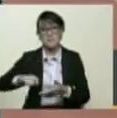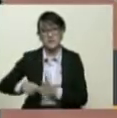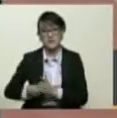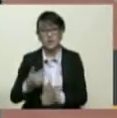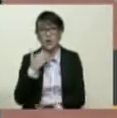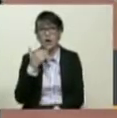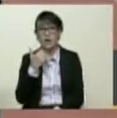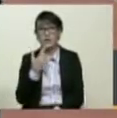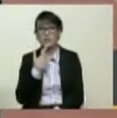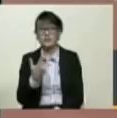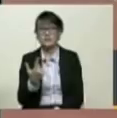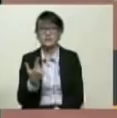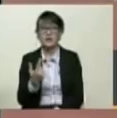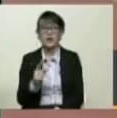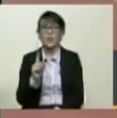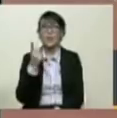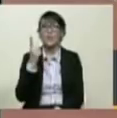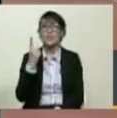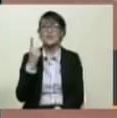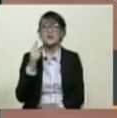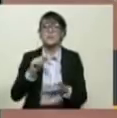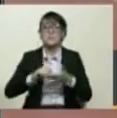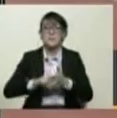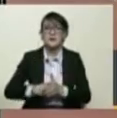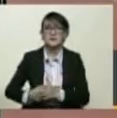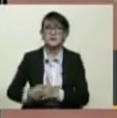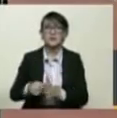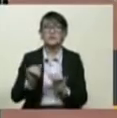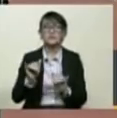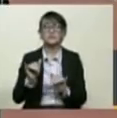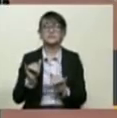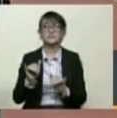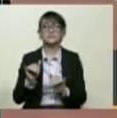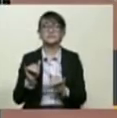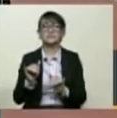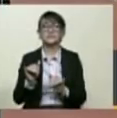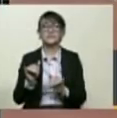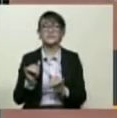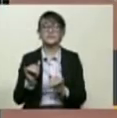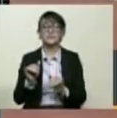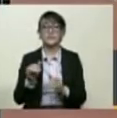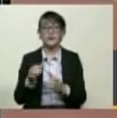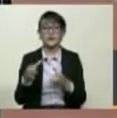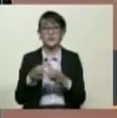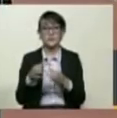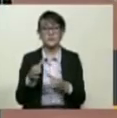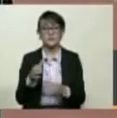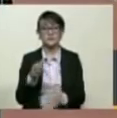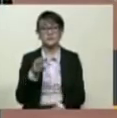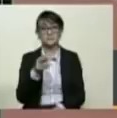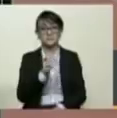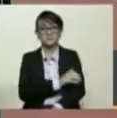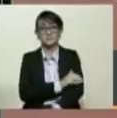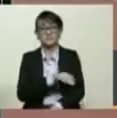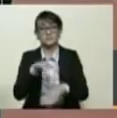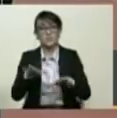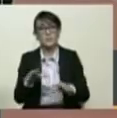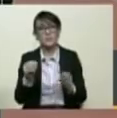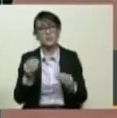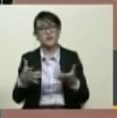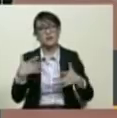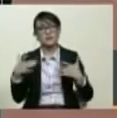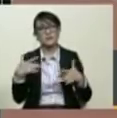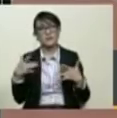presión. La única presión que ellos han tenido es la presión derivada de que el candidato de la derecha, Henry Falcón, suspende muchas